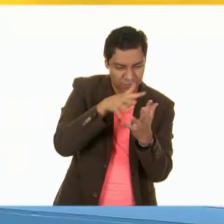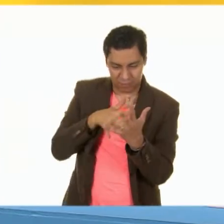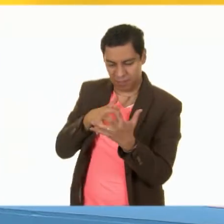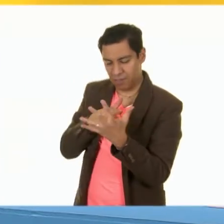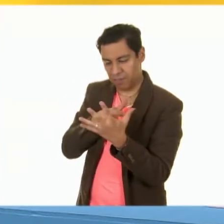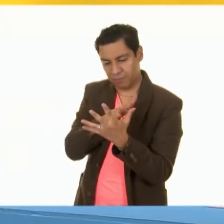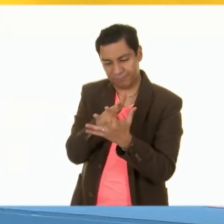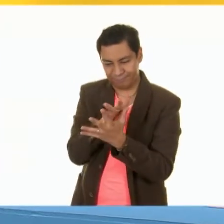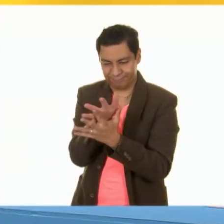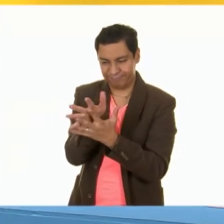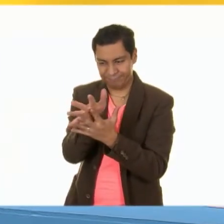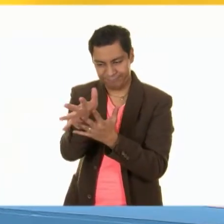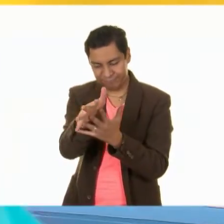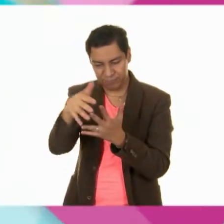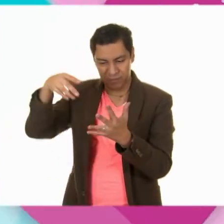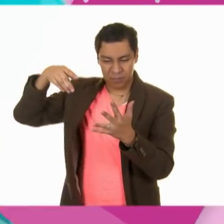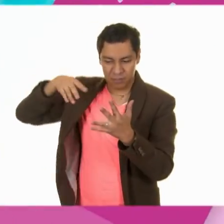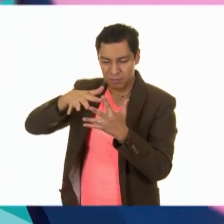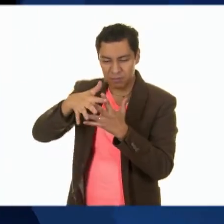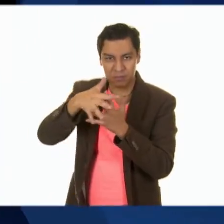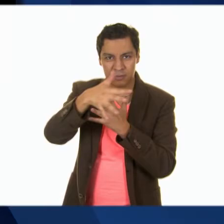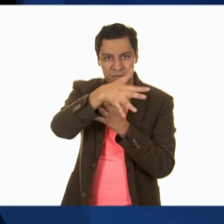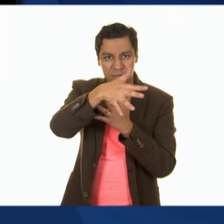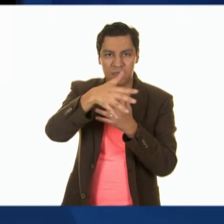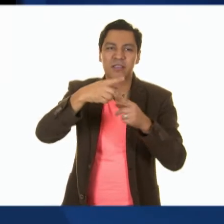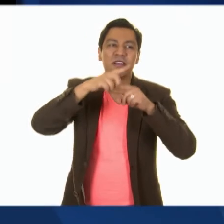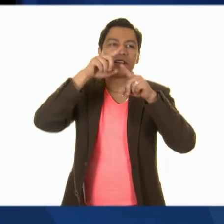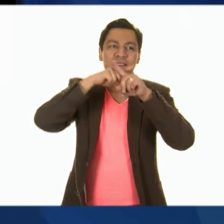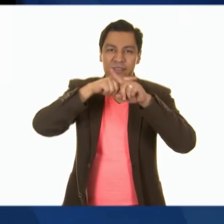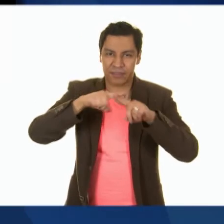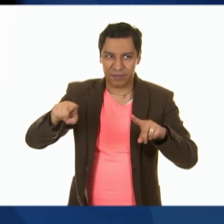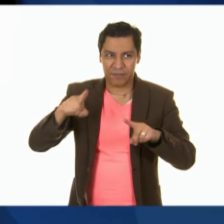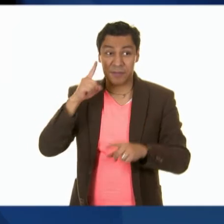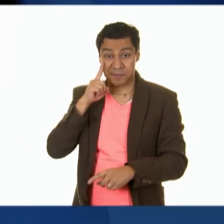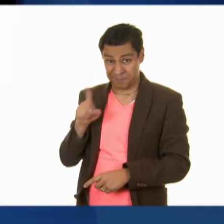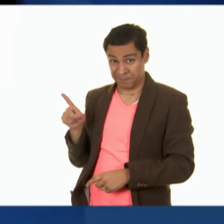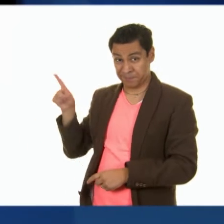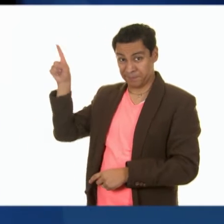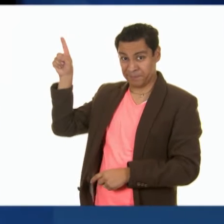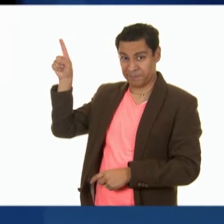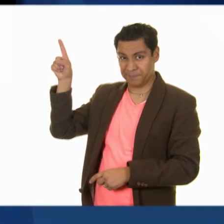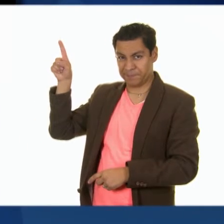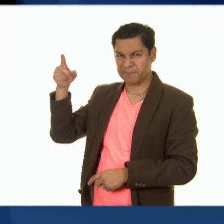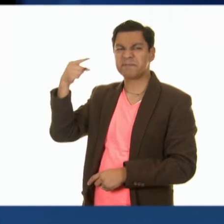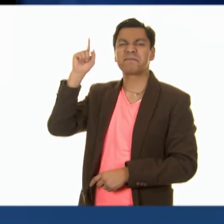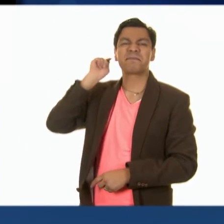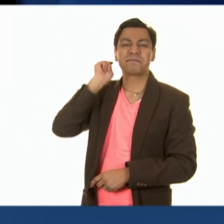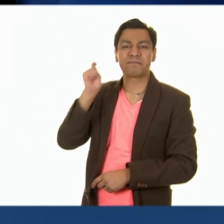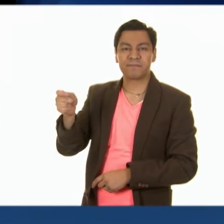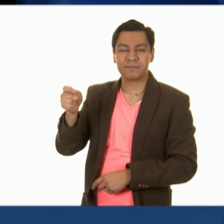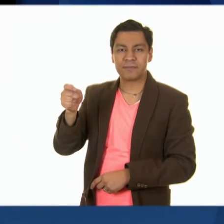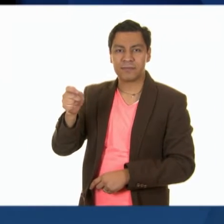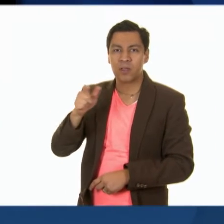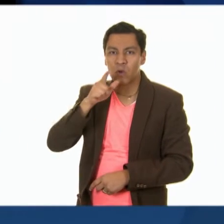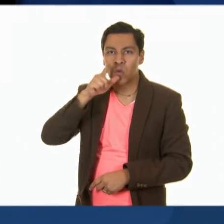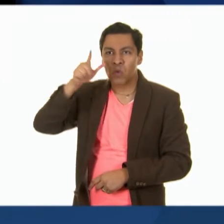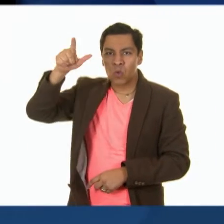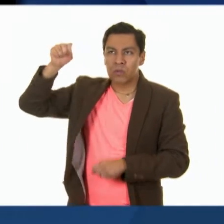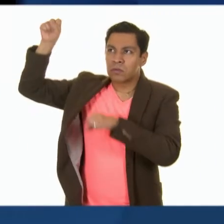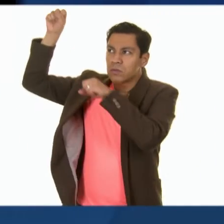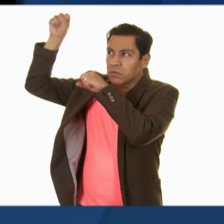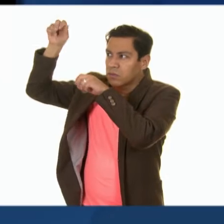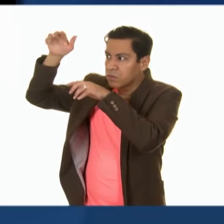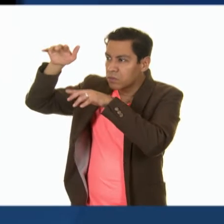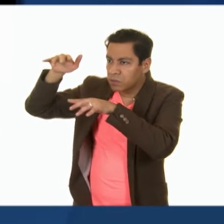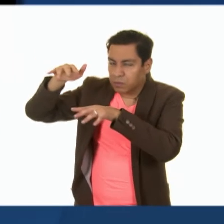bien, maestra. A ver, entonces, bueno, la refracción es el cambio de dirección de los rayos de luz al entrar